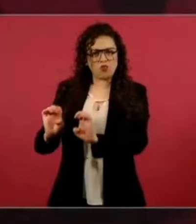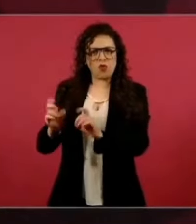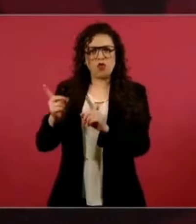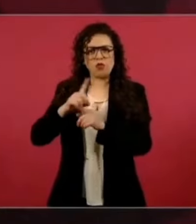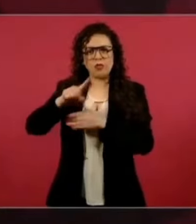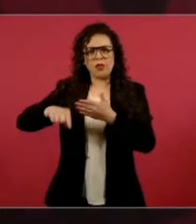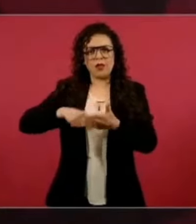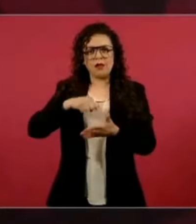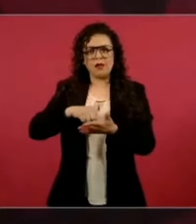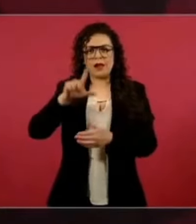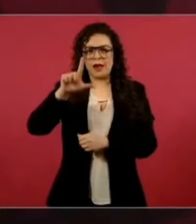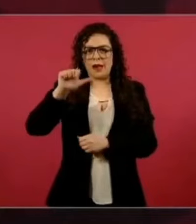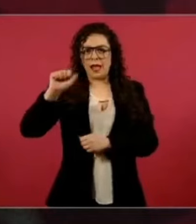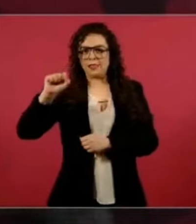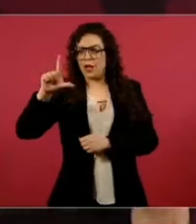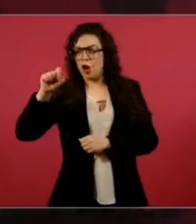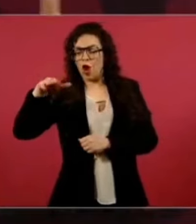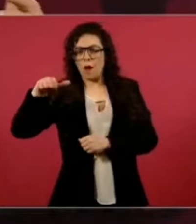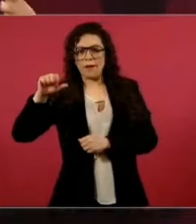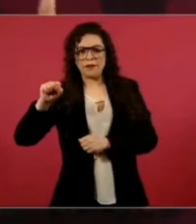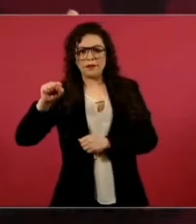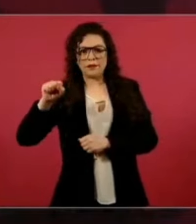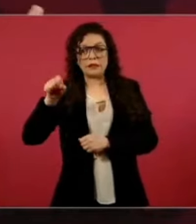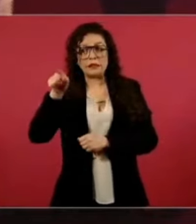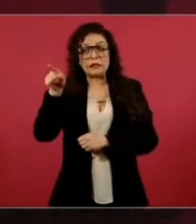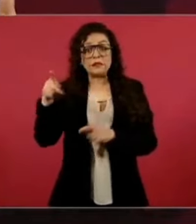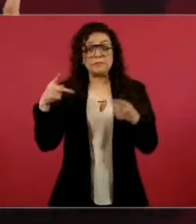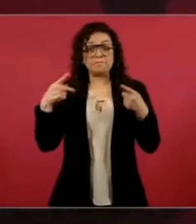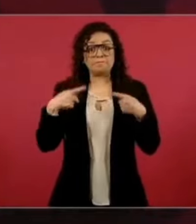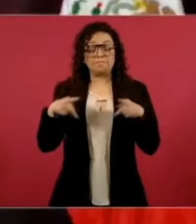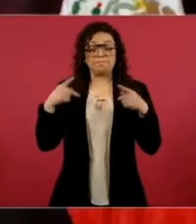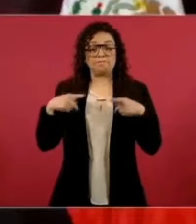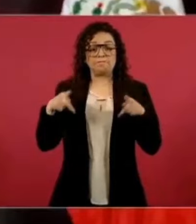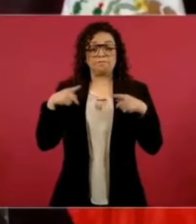Lomas donde llevan a